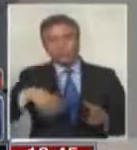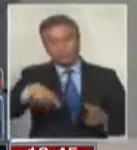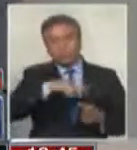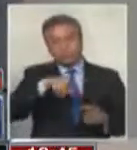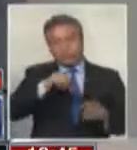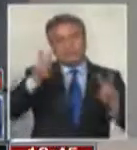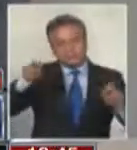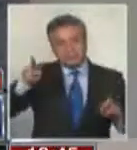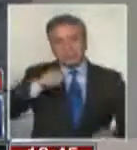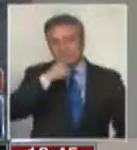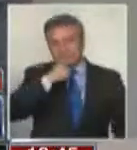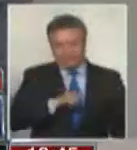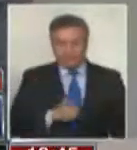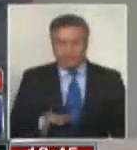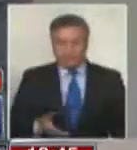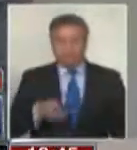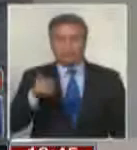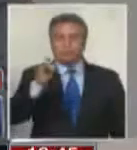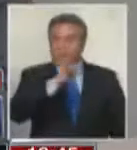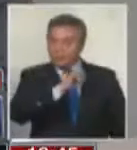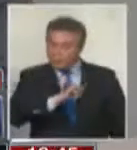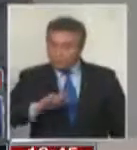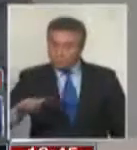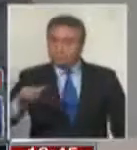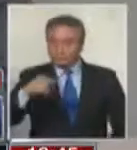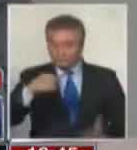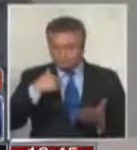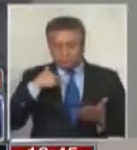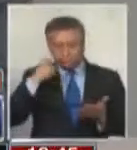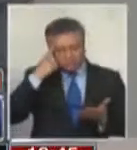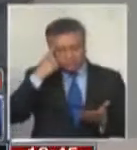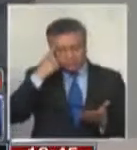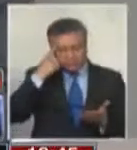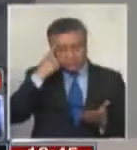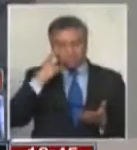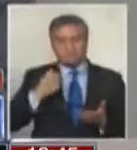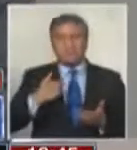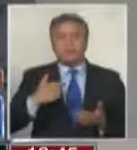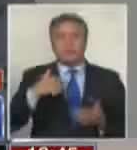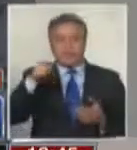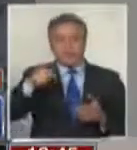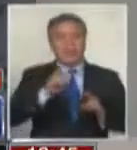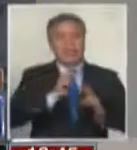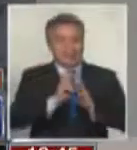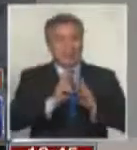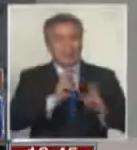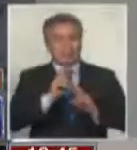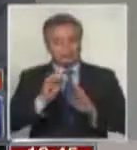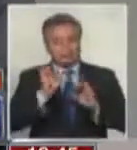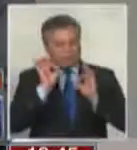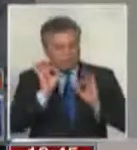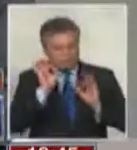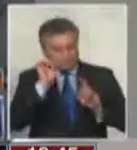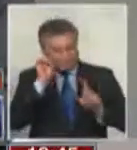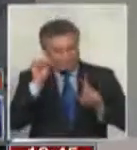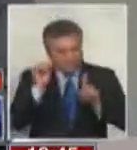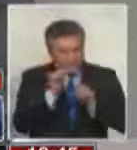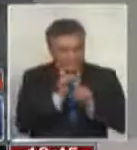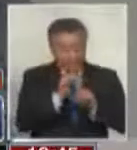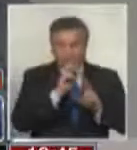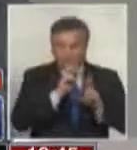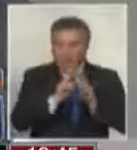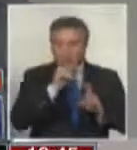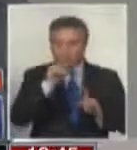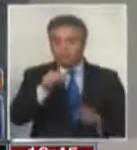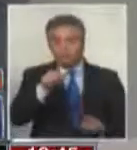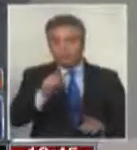privado y luego nos parece también que esa relación específica del estado con sus universidades no es